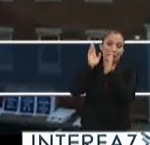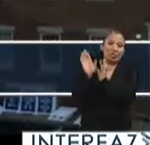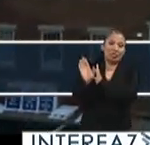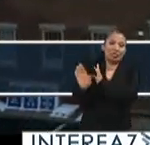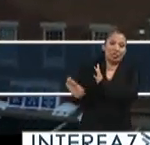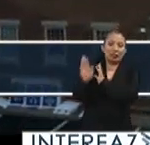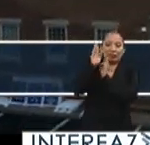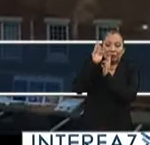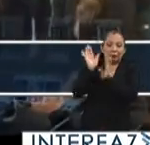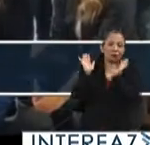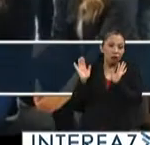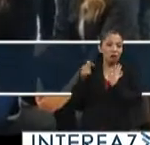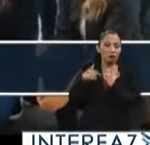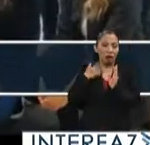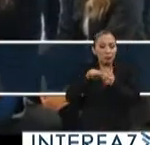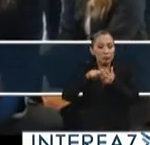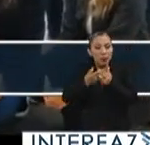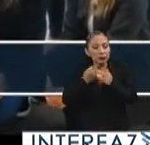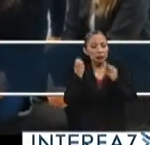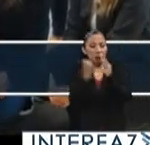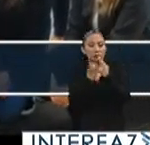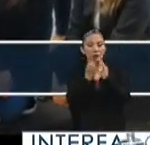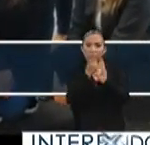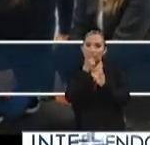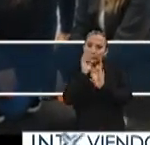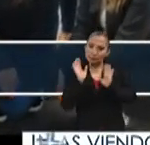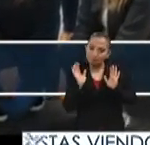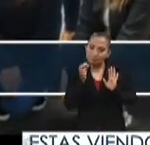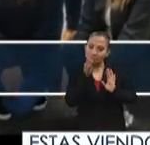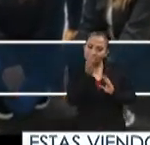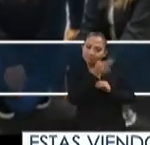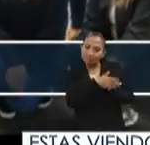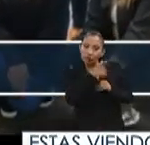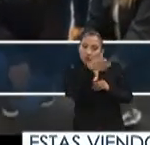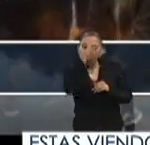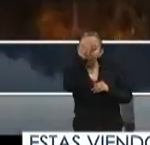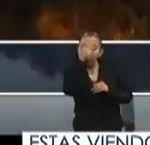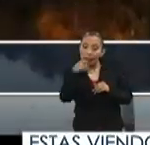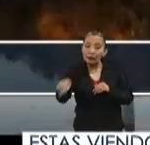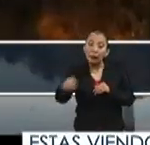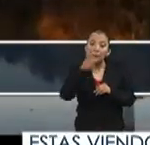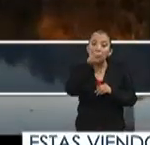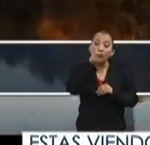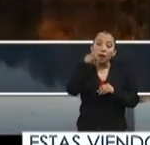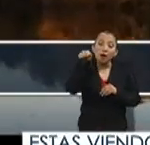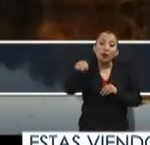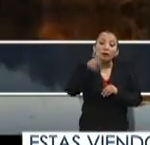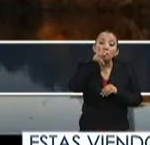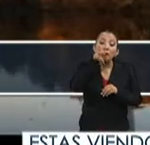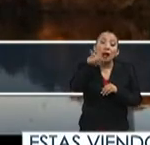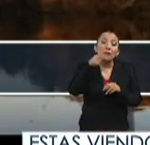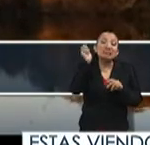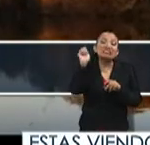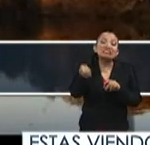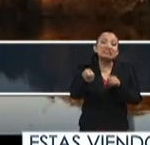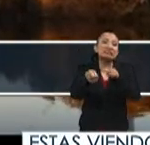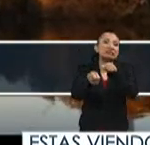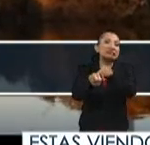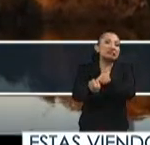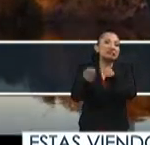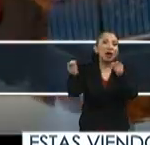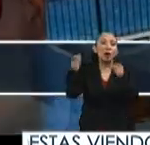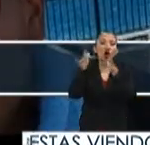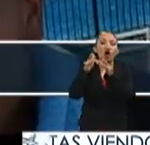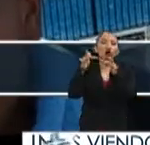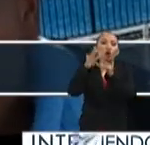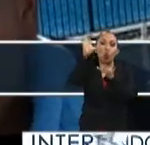como ese respeto, y de hecho desde que empiezan los cursos te dicen así como de, tienes que aprenderte esta palabra porque esta palabra significa estar